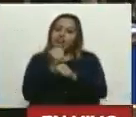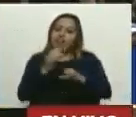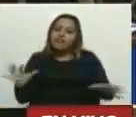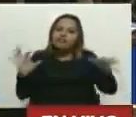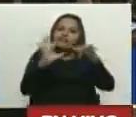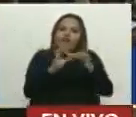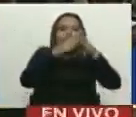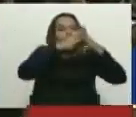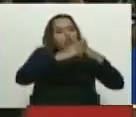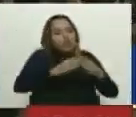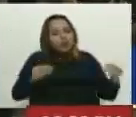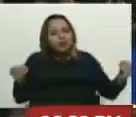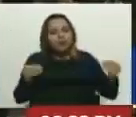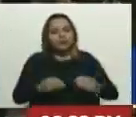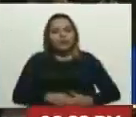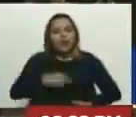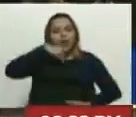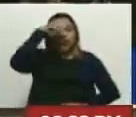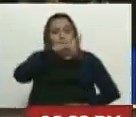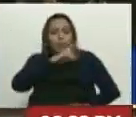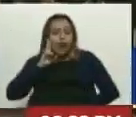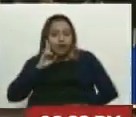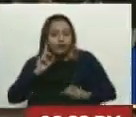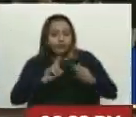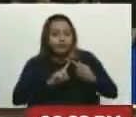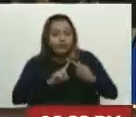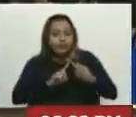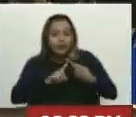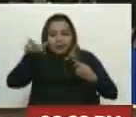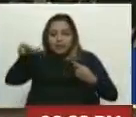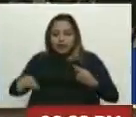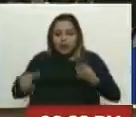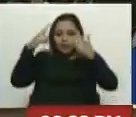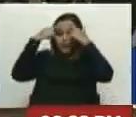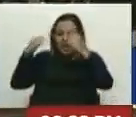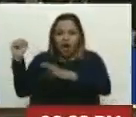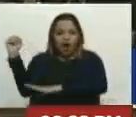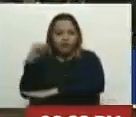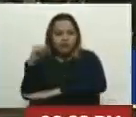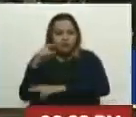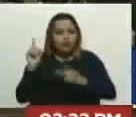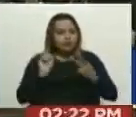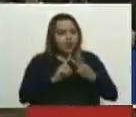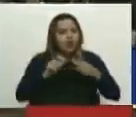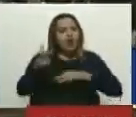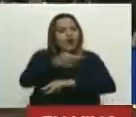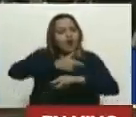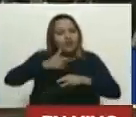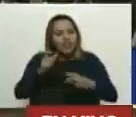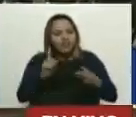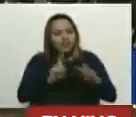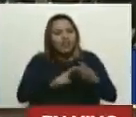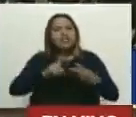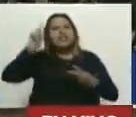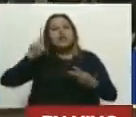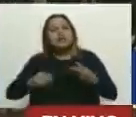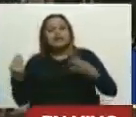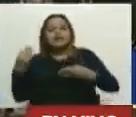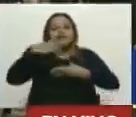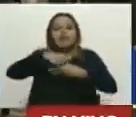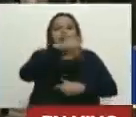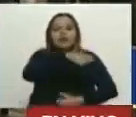todos, los padres, los especialistas, el gobierno, pero las personas con autismo también, porque